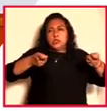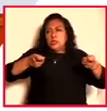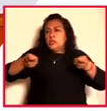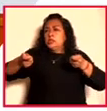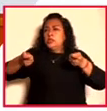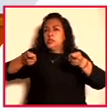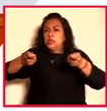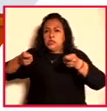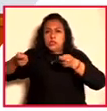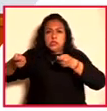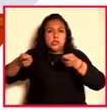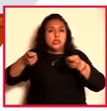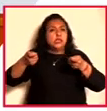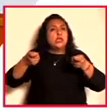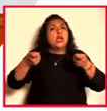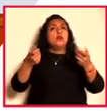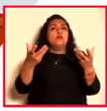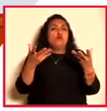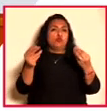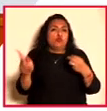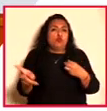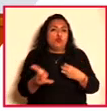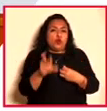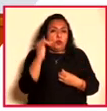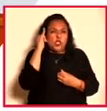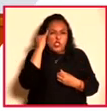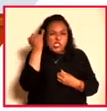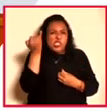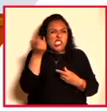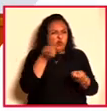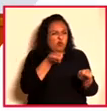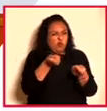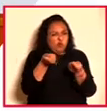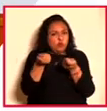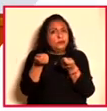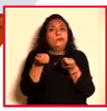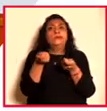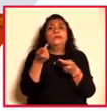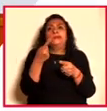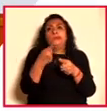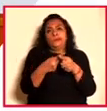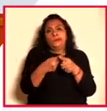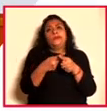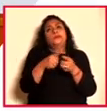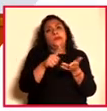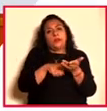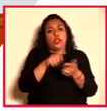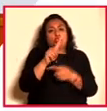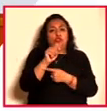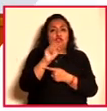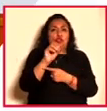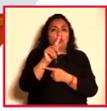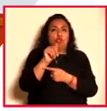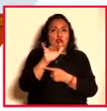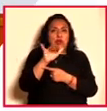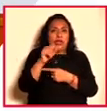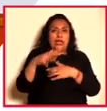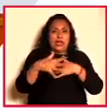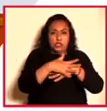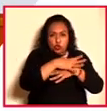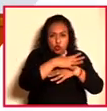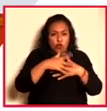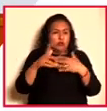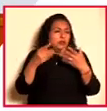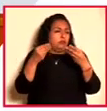a muchos pueblos indígenas, entre ellos parte de los totonacas de la costa, en